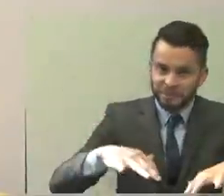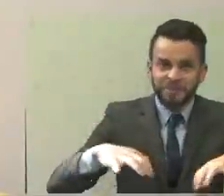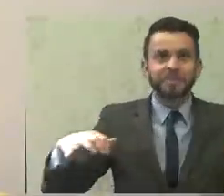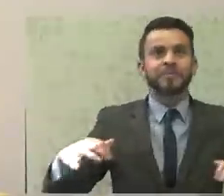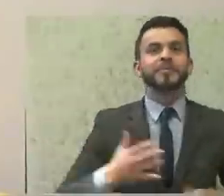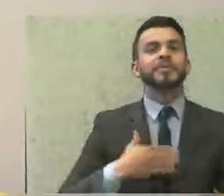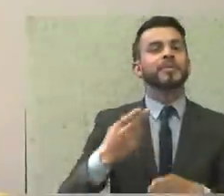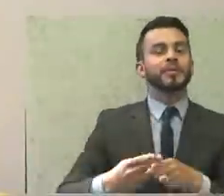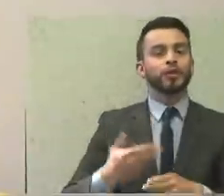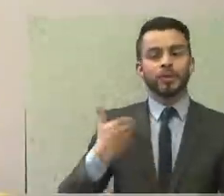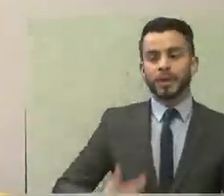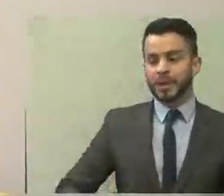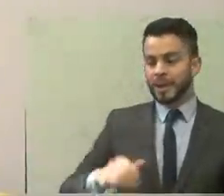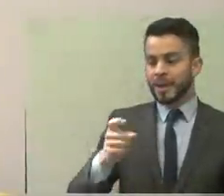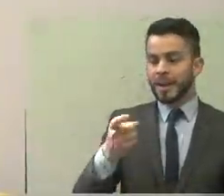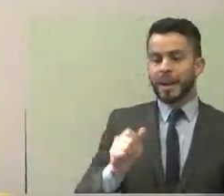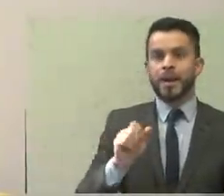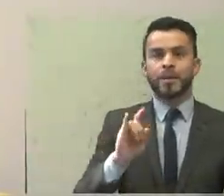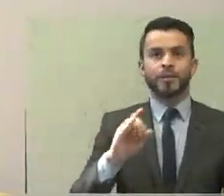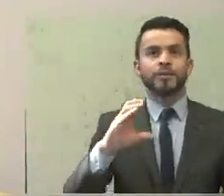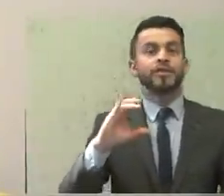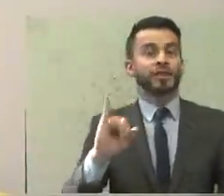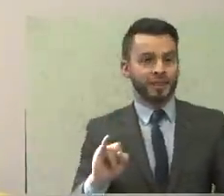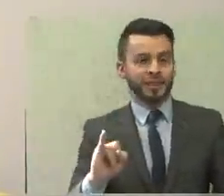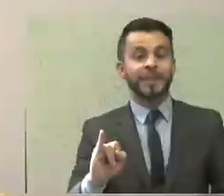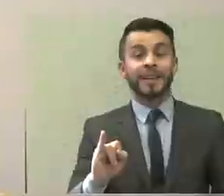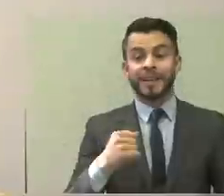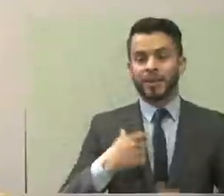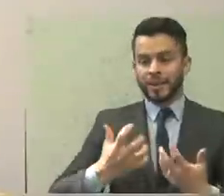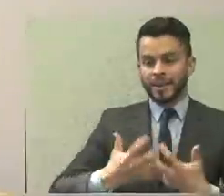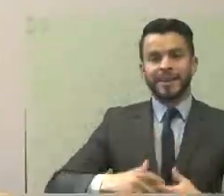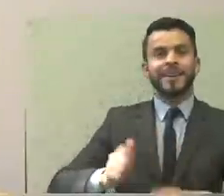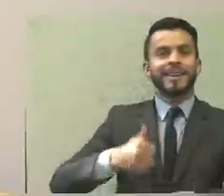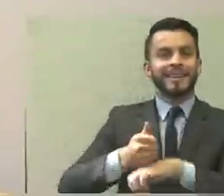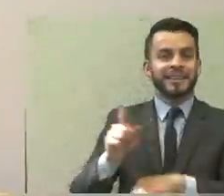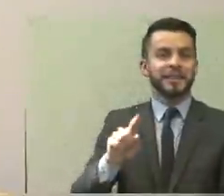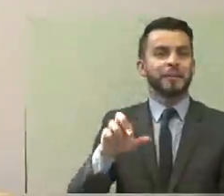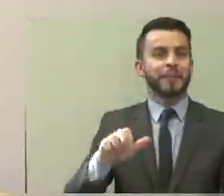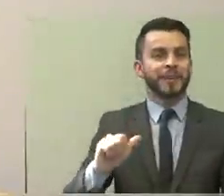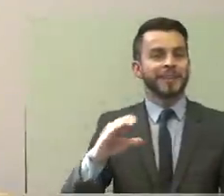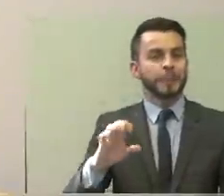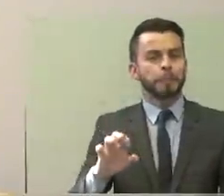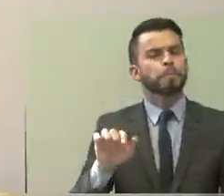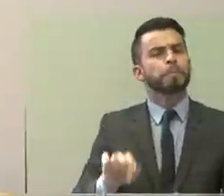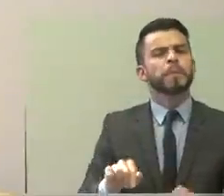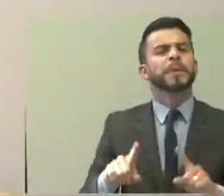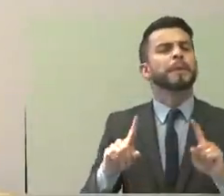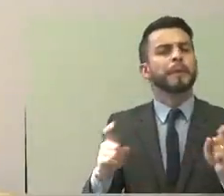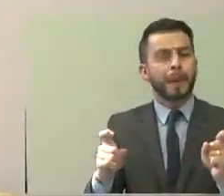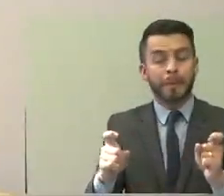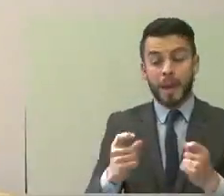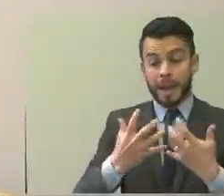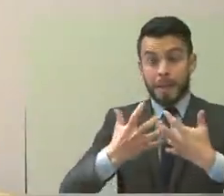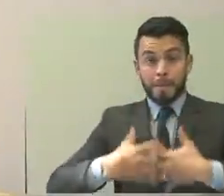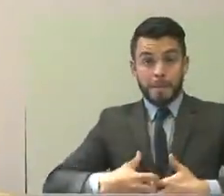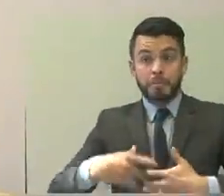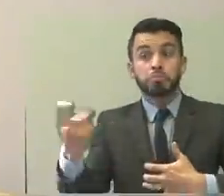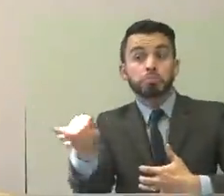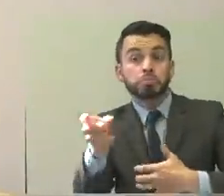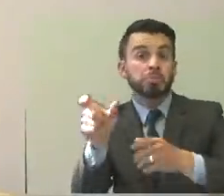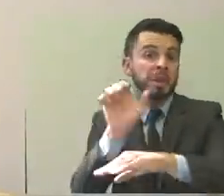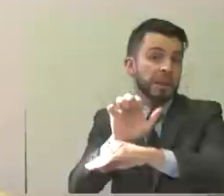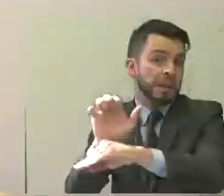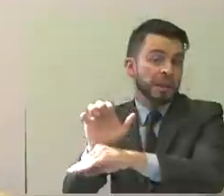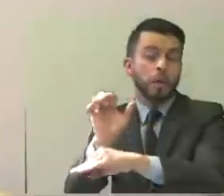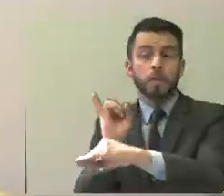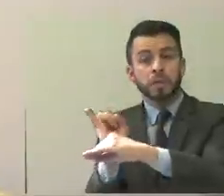Maki Kawaguchi, directora de Yale. Yale es una consultoría de urbanismo donde nuestra misión es crear ciudades